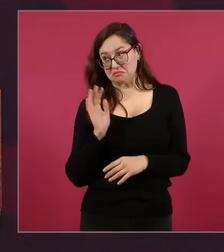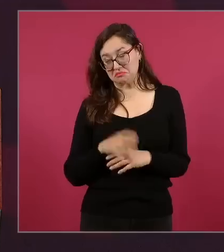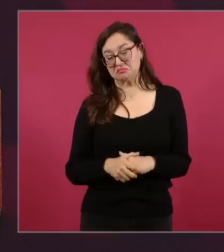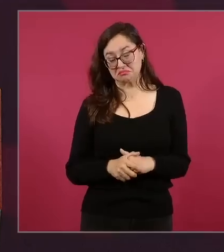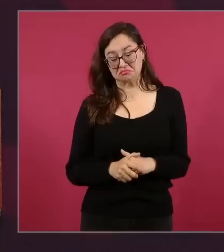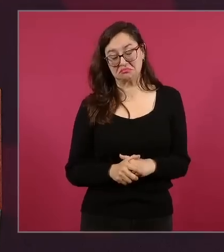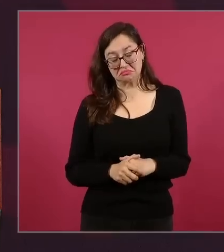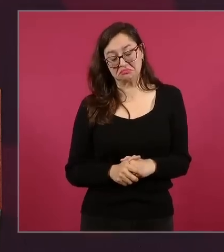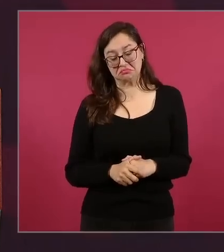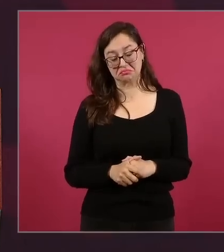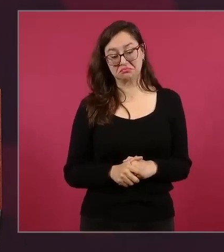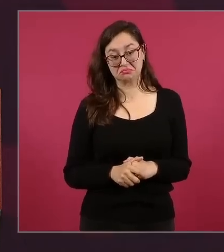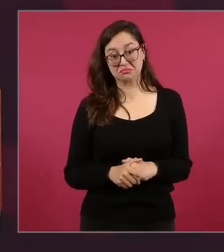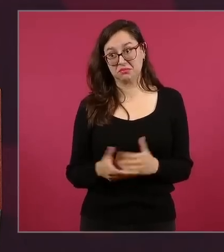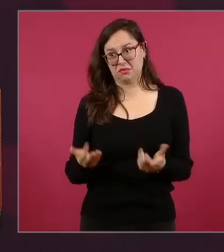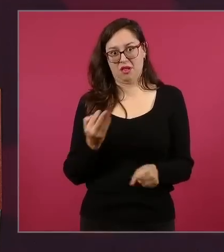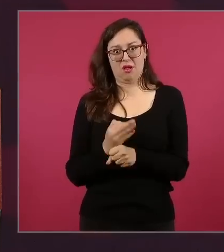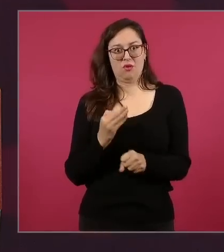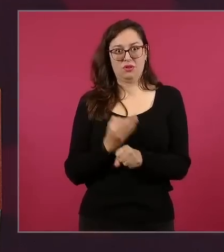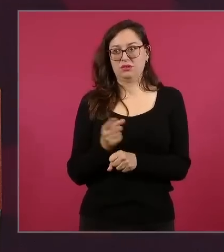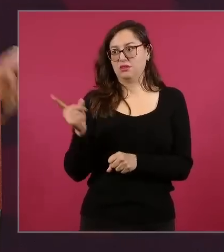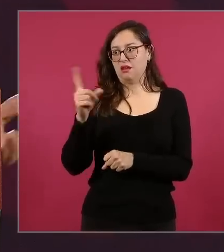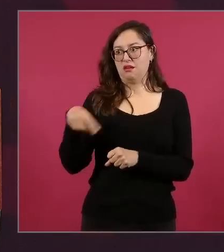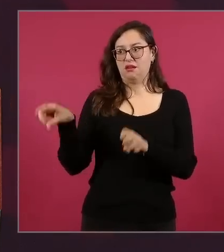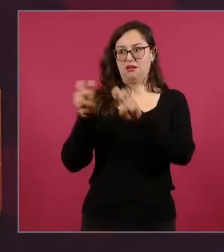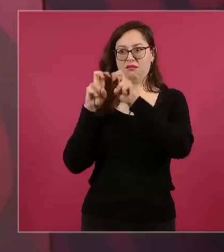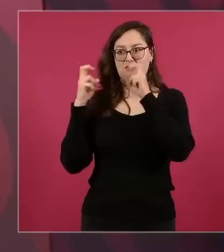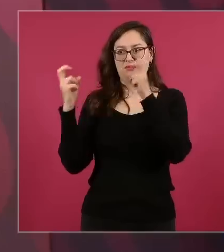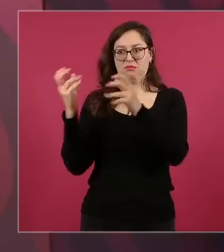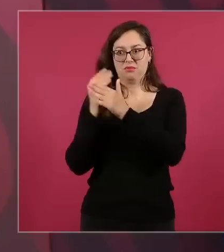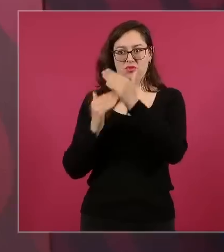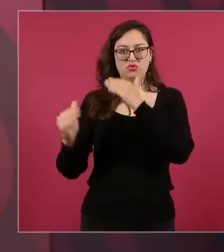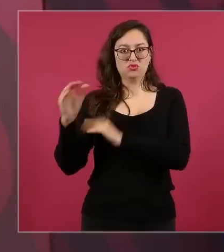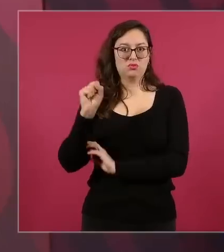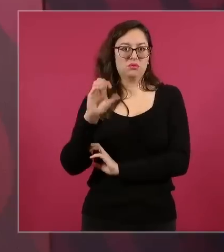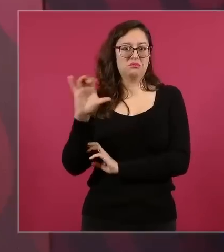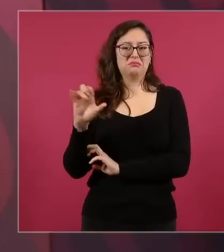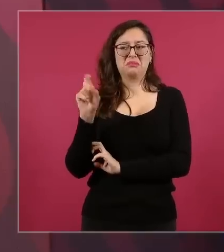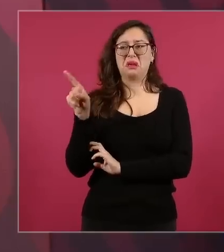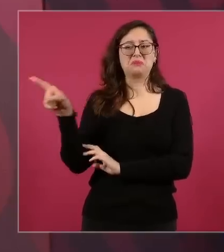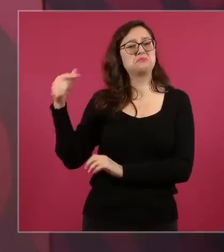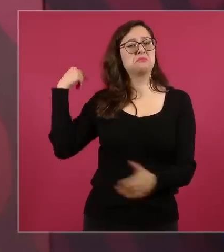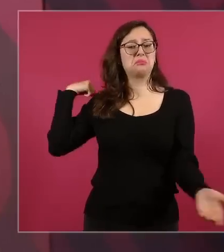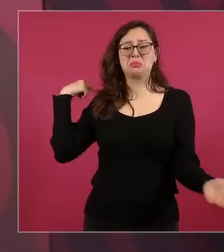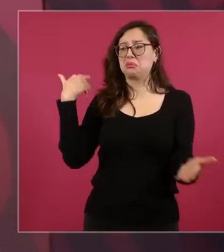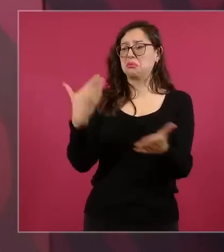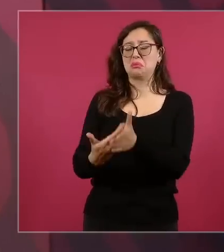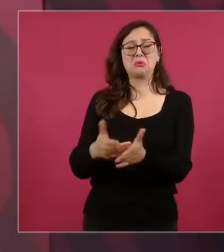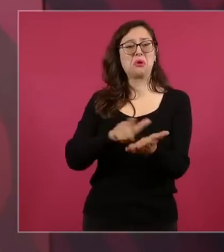Judicial, en especial los ministros de la Corte, violan la Constitución.